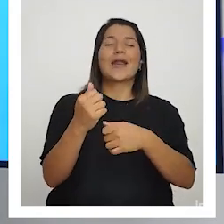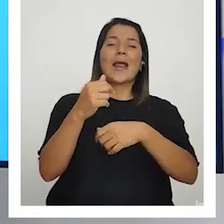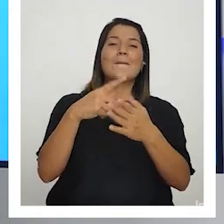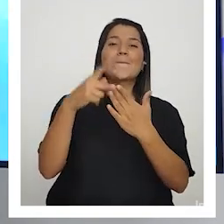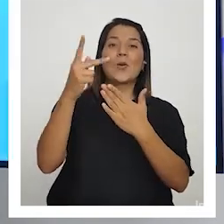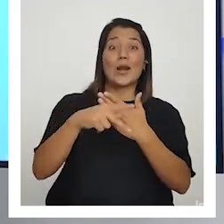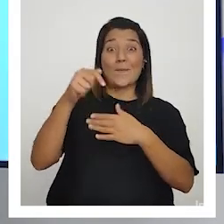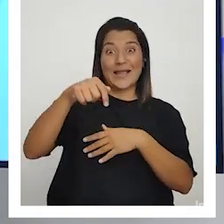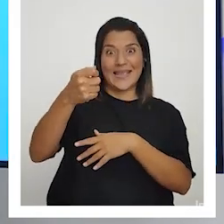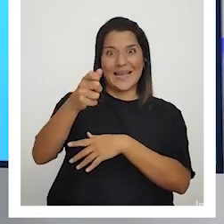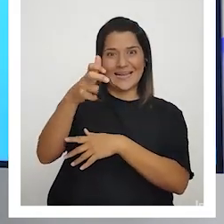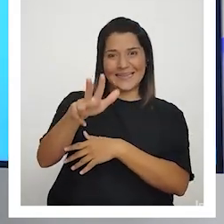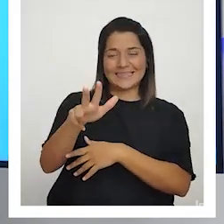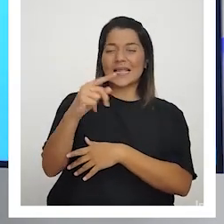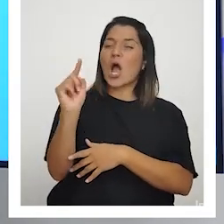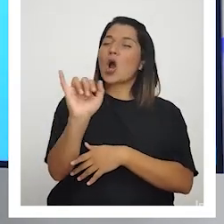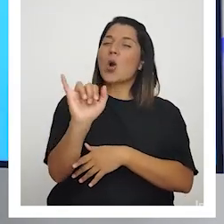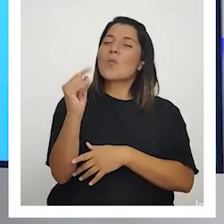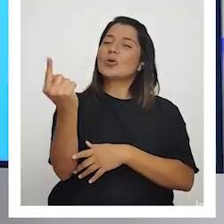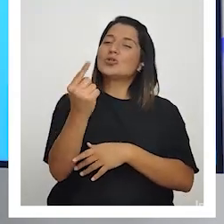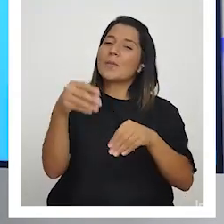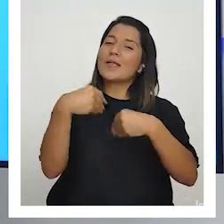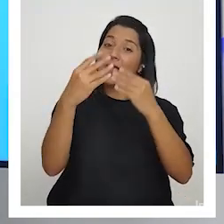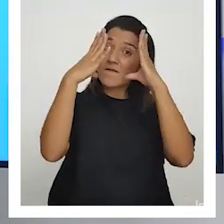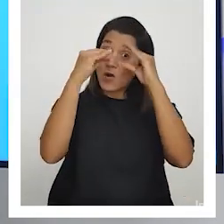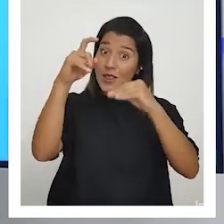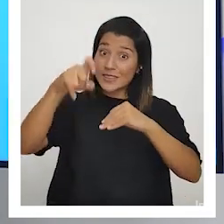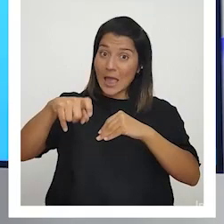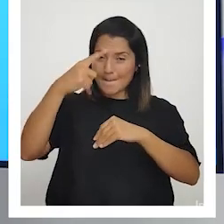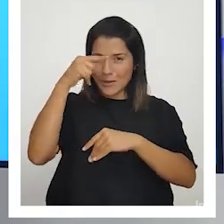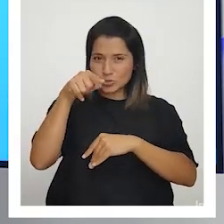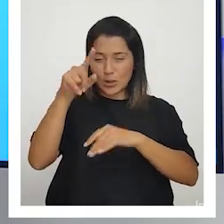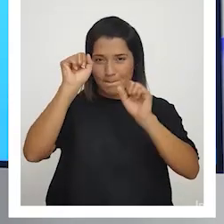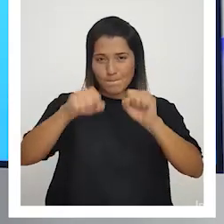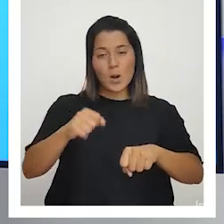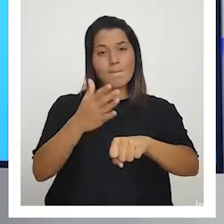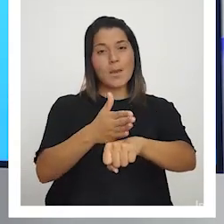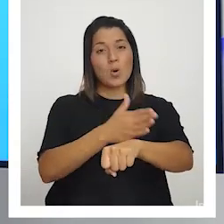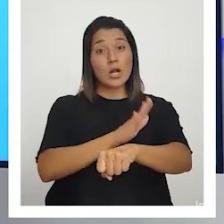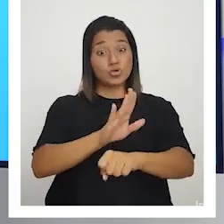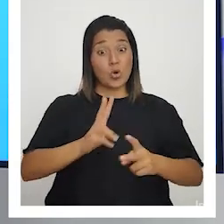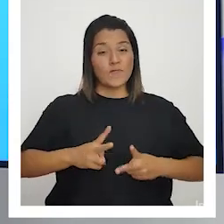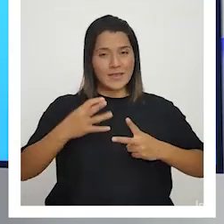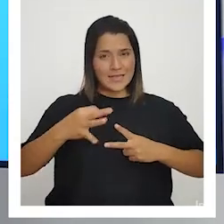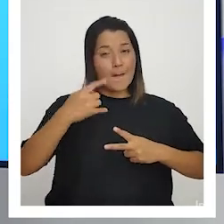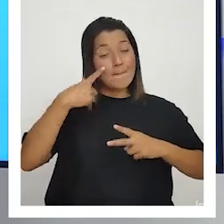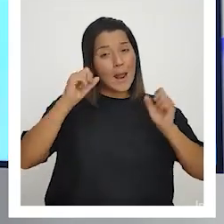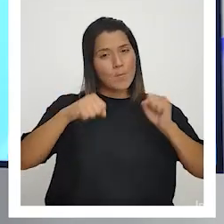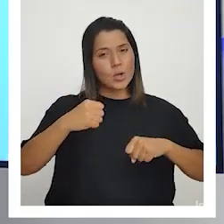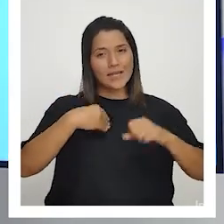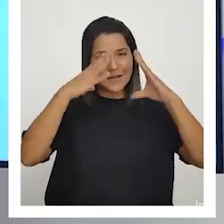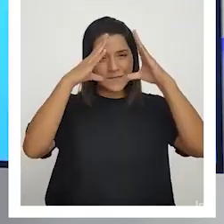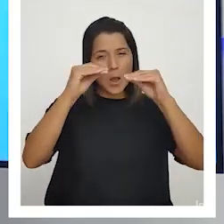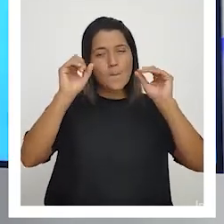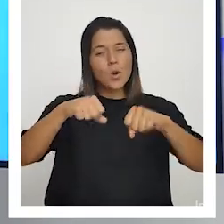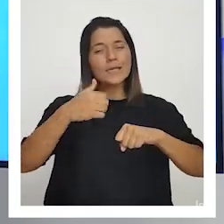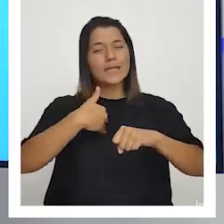su canal 13, como siempre, trayendo la información que usted necesita para mejorar su día, para informarse, para tener un